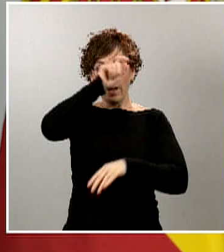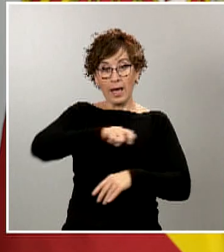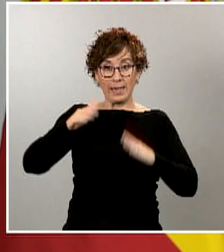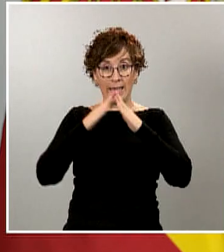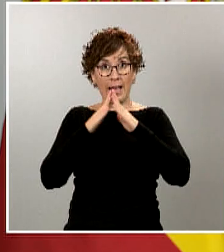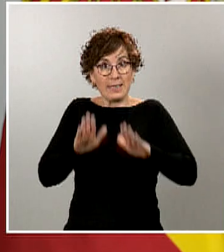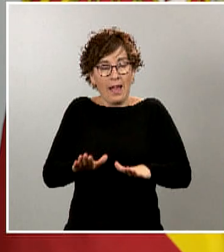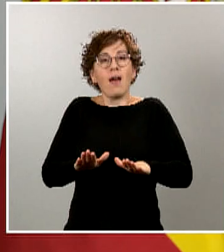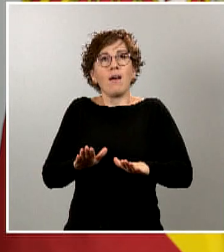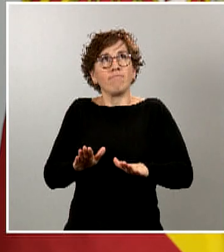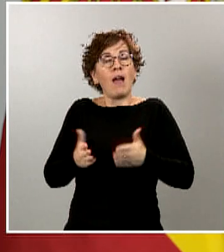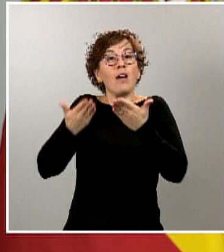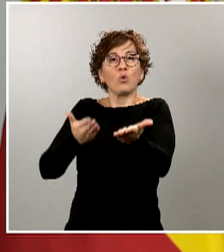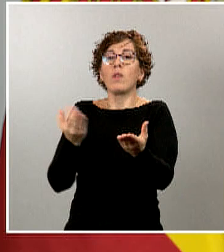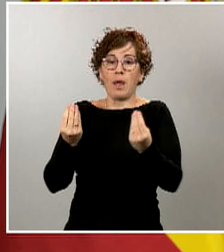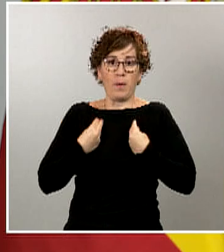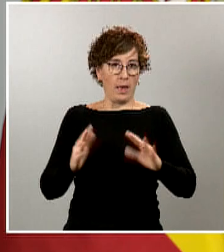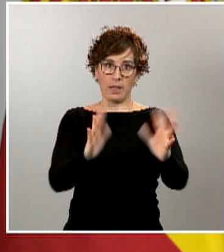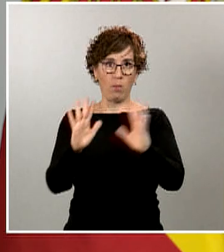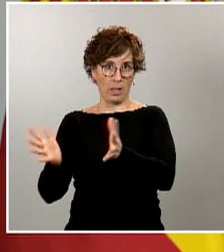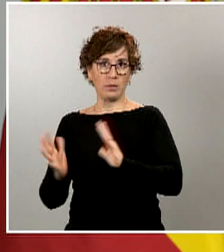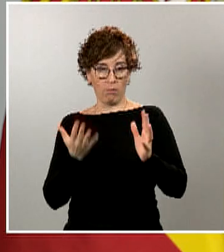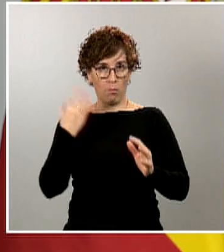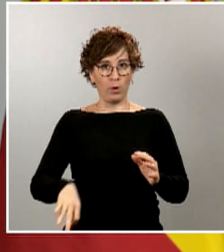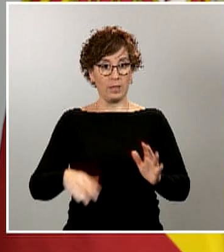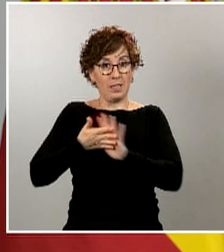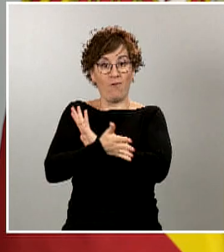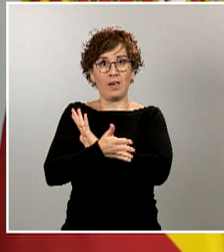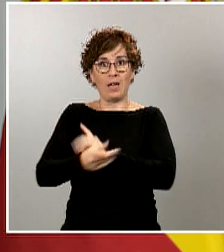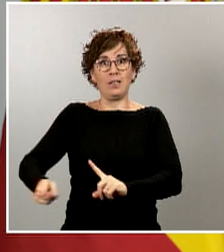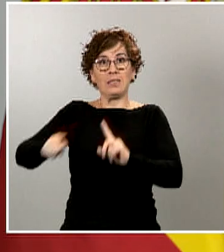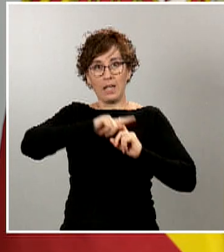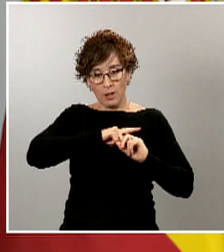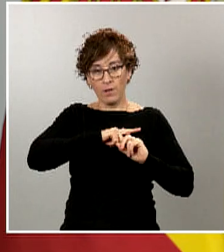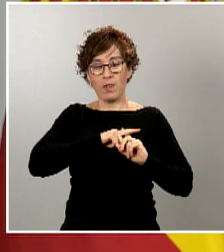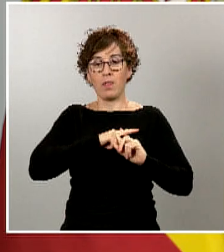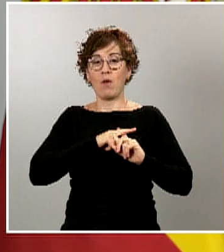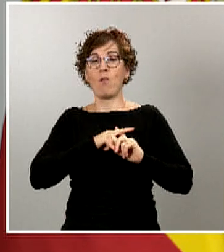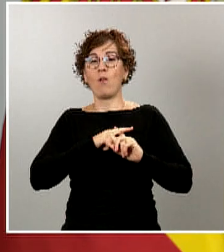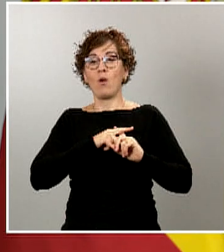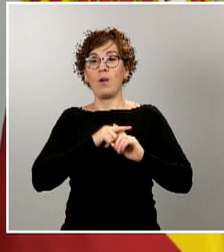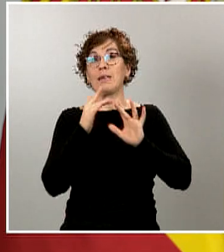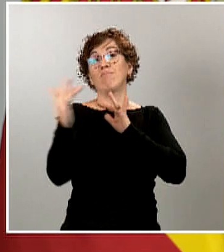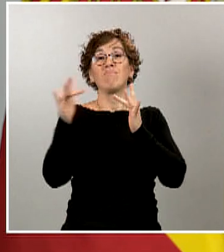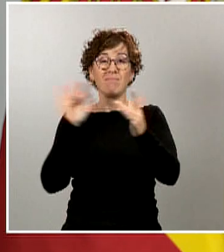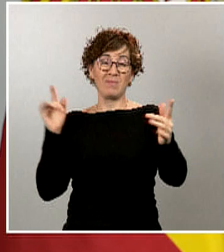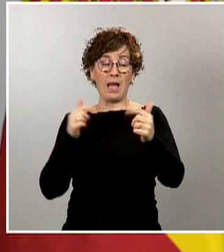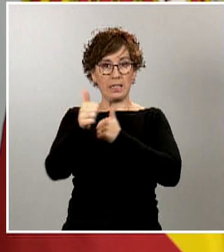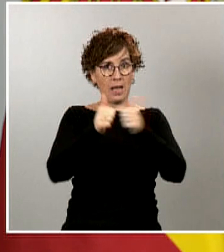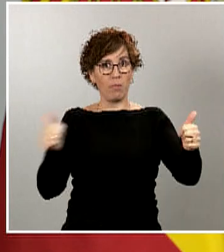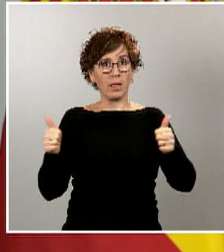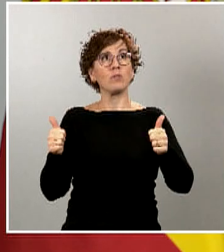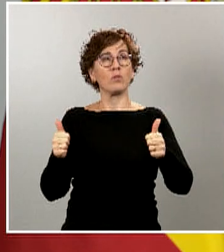salvar vidas. Que, por lo tanto, ese sacrificio, ese aislamiento, que sepan que es positivo, que en esta